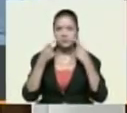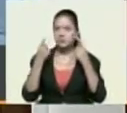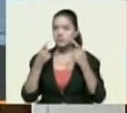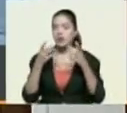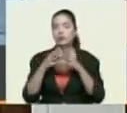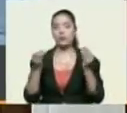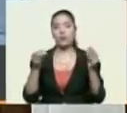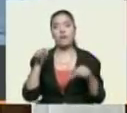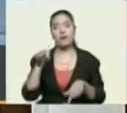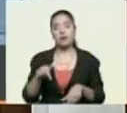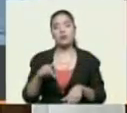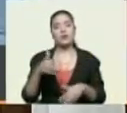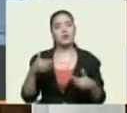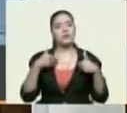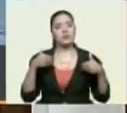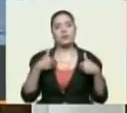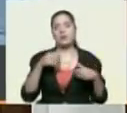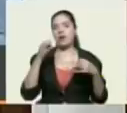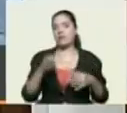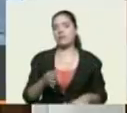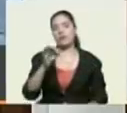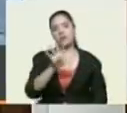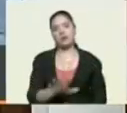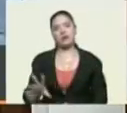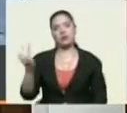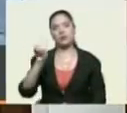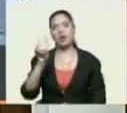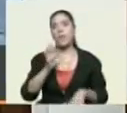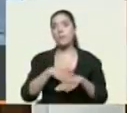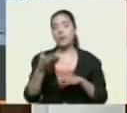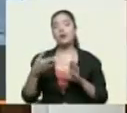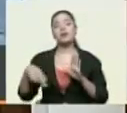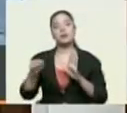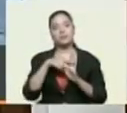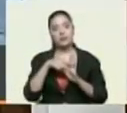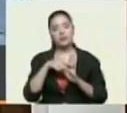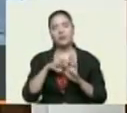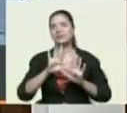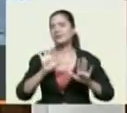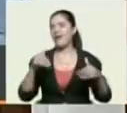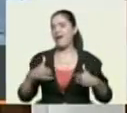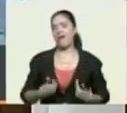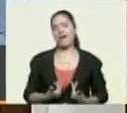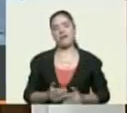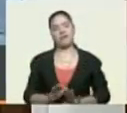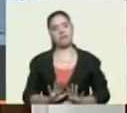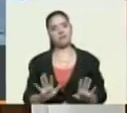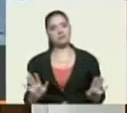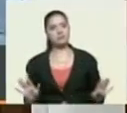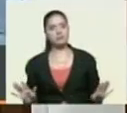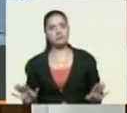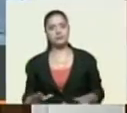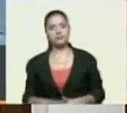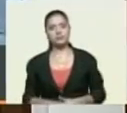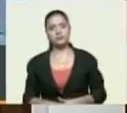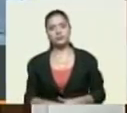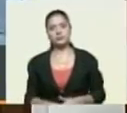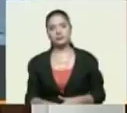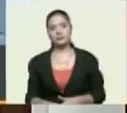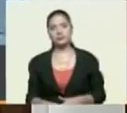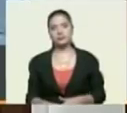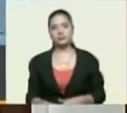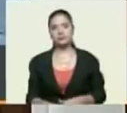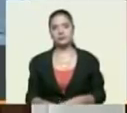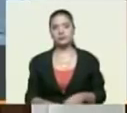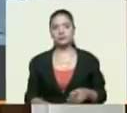delitos que tanto daño le hace a Venezuela. Porque yo repito nuevamente, ya basta de colocar al que hurta